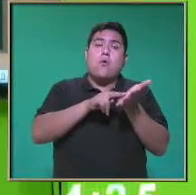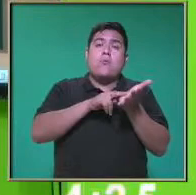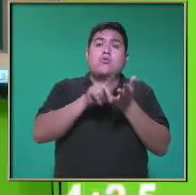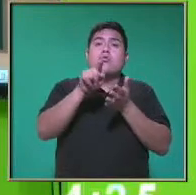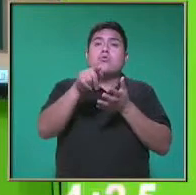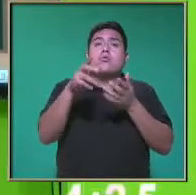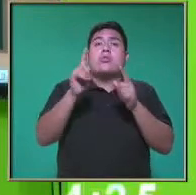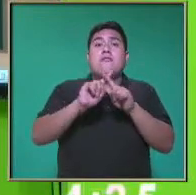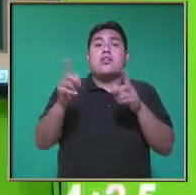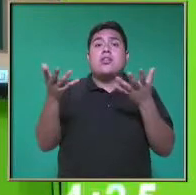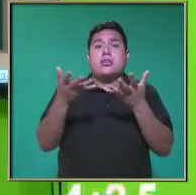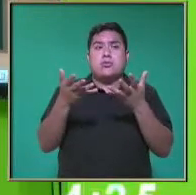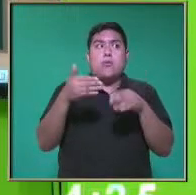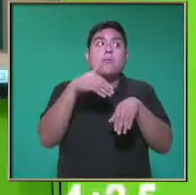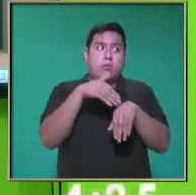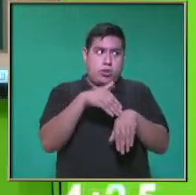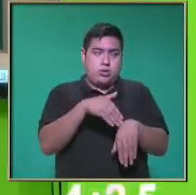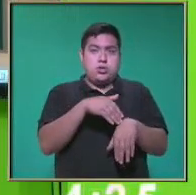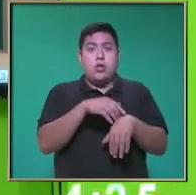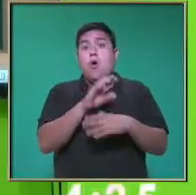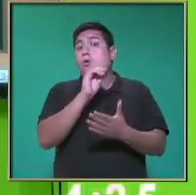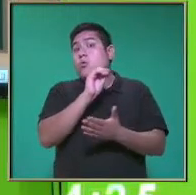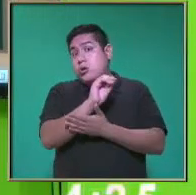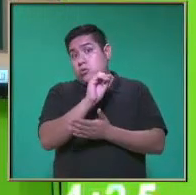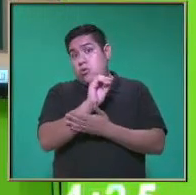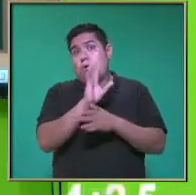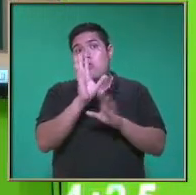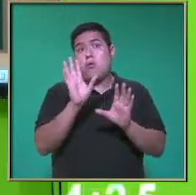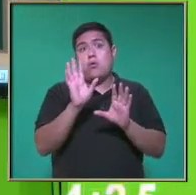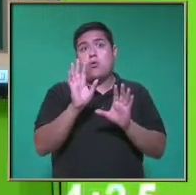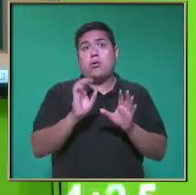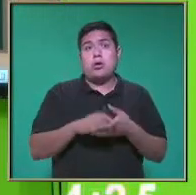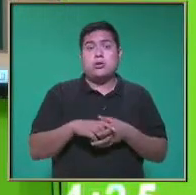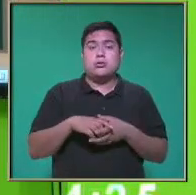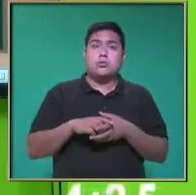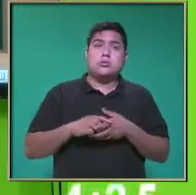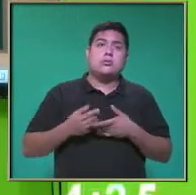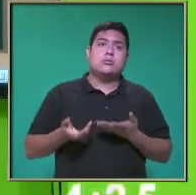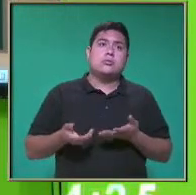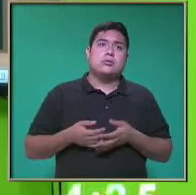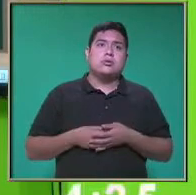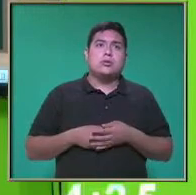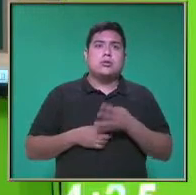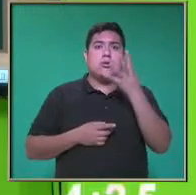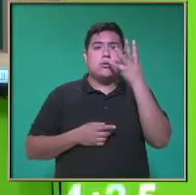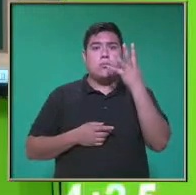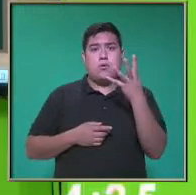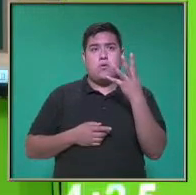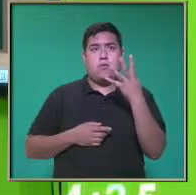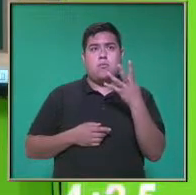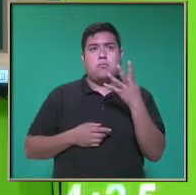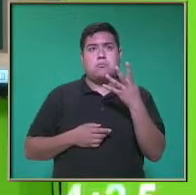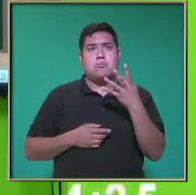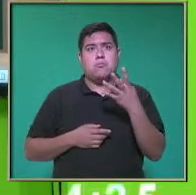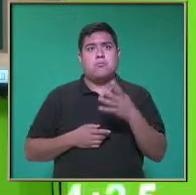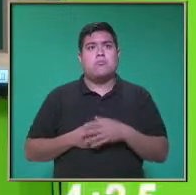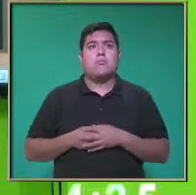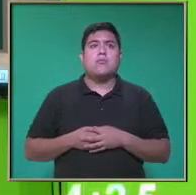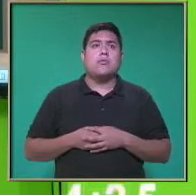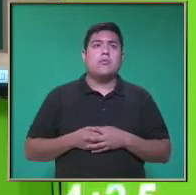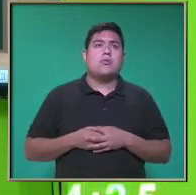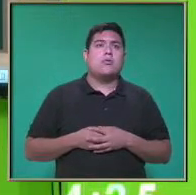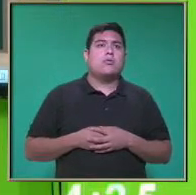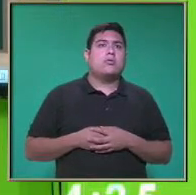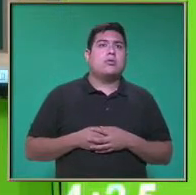diferente? ¿Hubieras hecho caso también de las adulaciones, de los halagos que le estaba diciendo? And do you agree with the moral of the